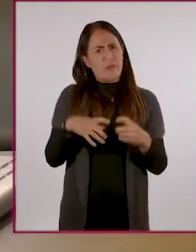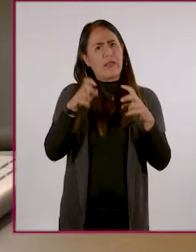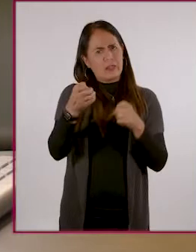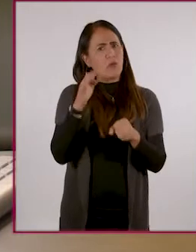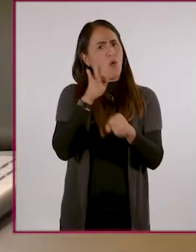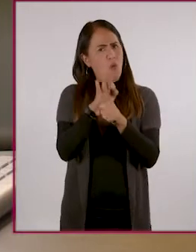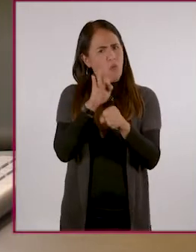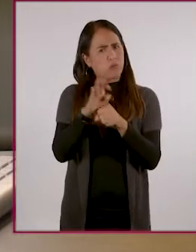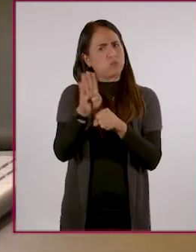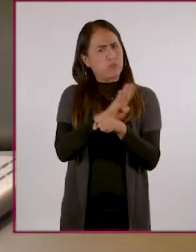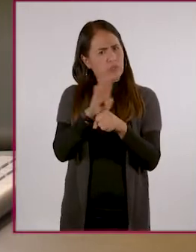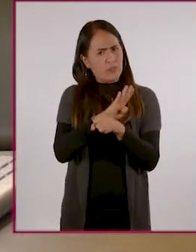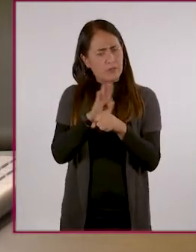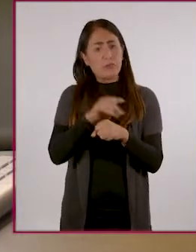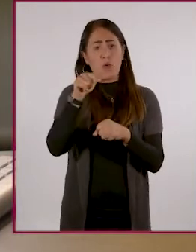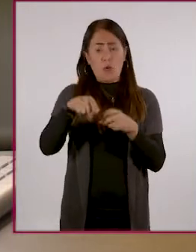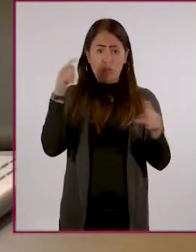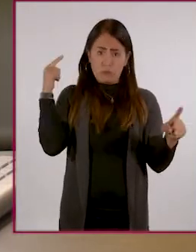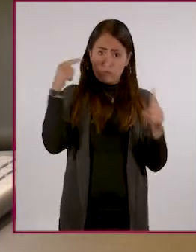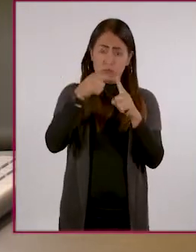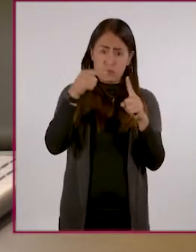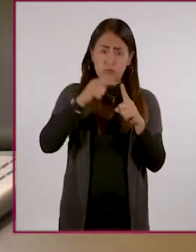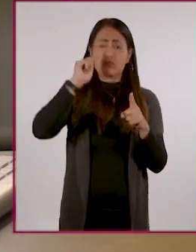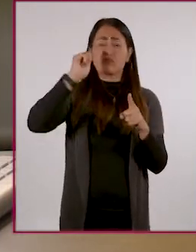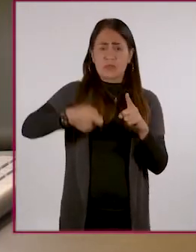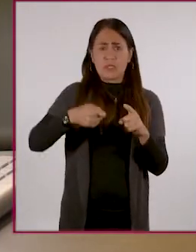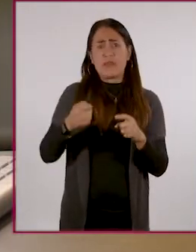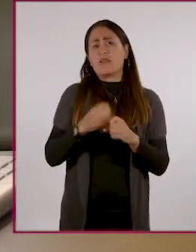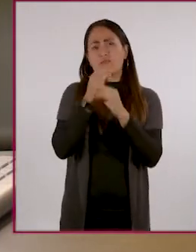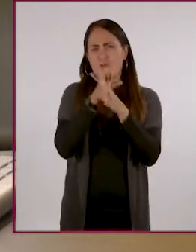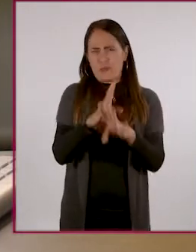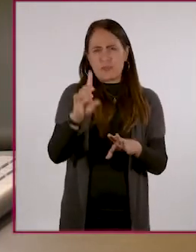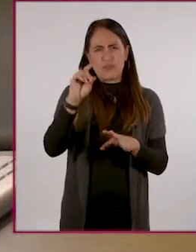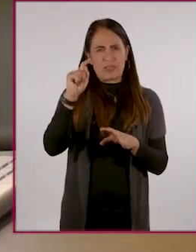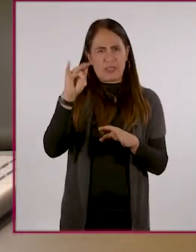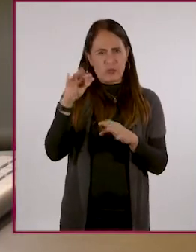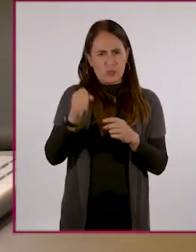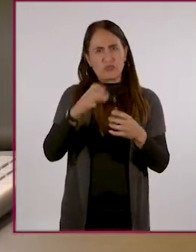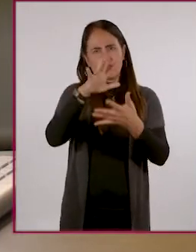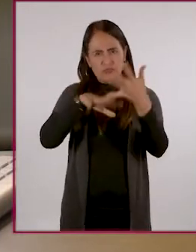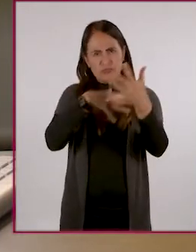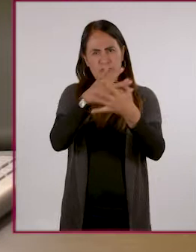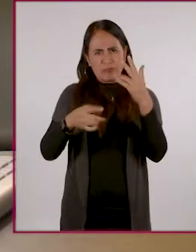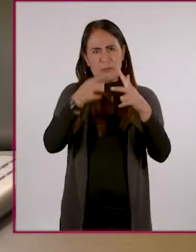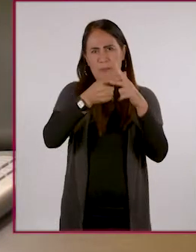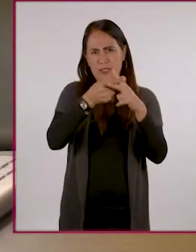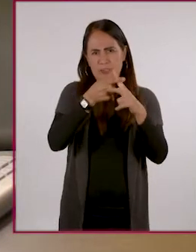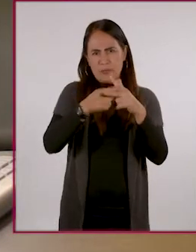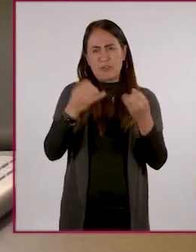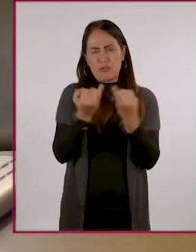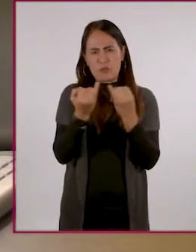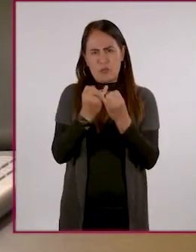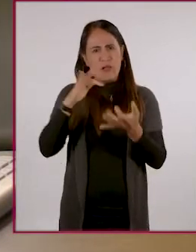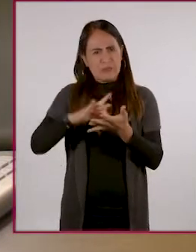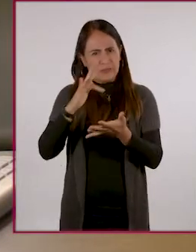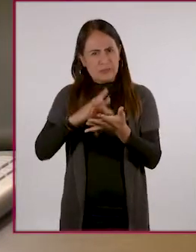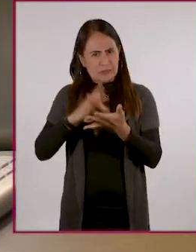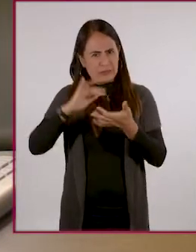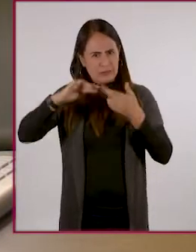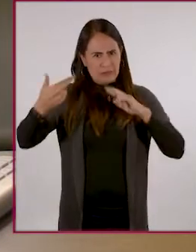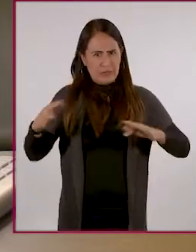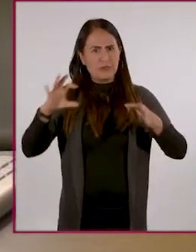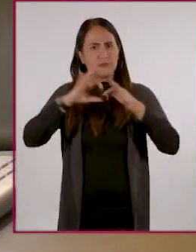de mucha utilidad. Lo dedicaremos a algo muy básico, el trabajo de datos en una hoja de cálculo y su relación elemental con los saberes